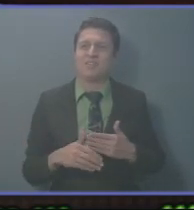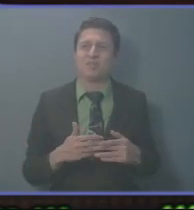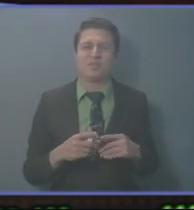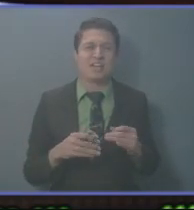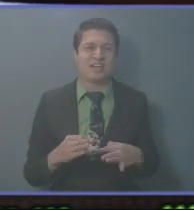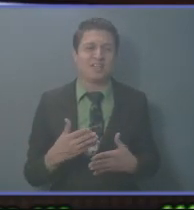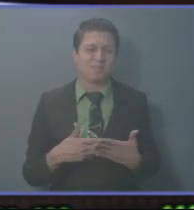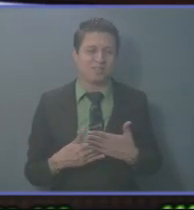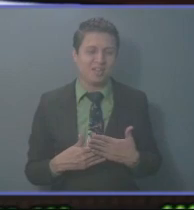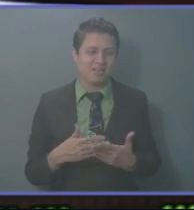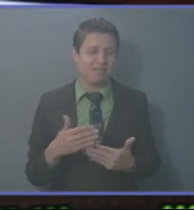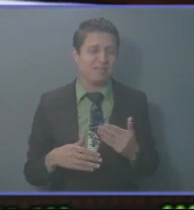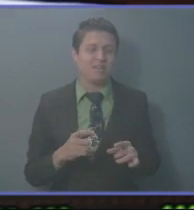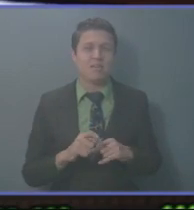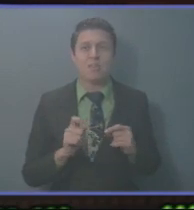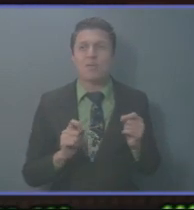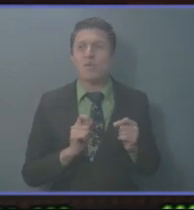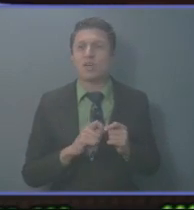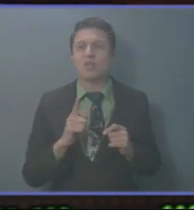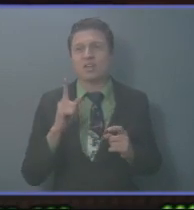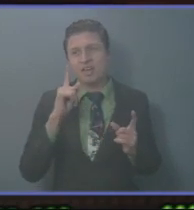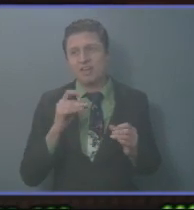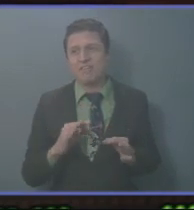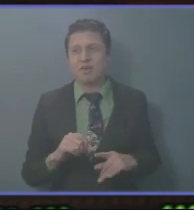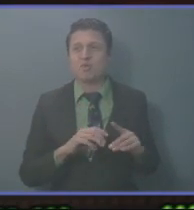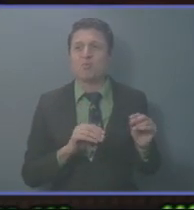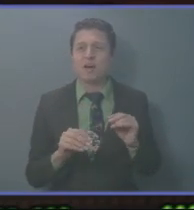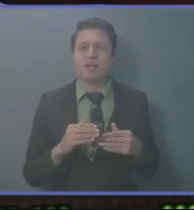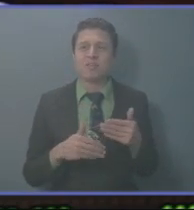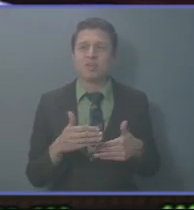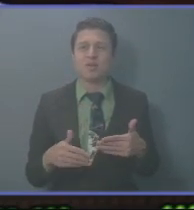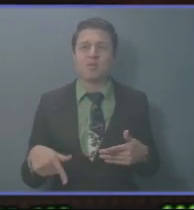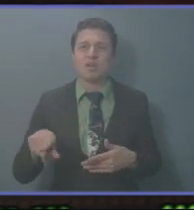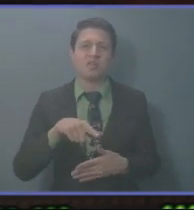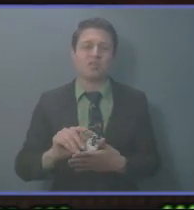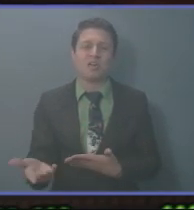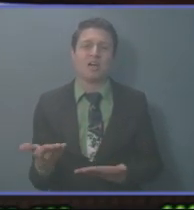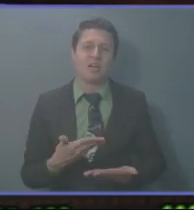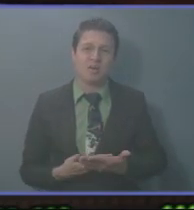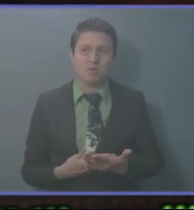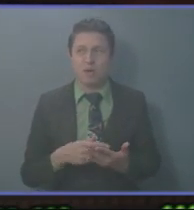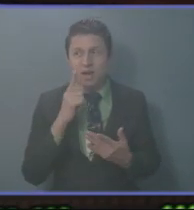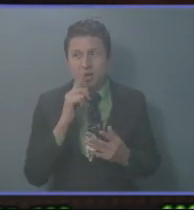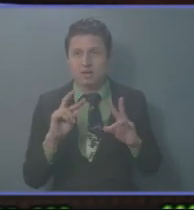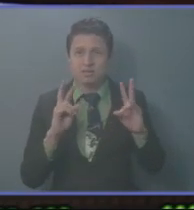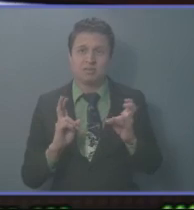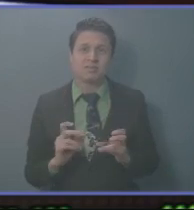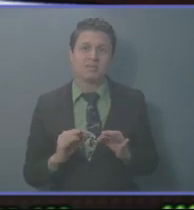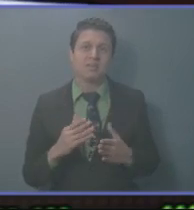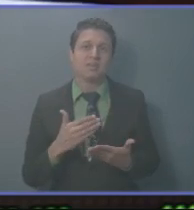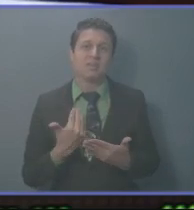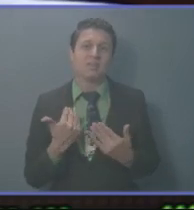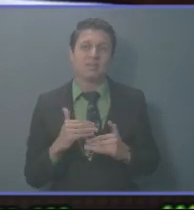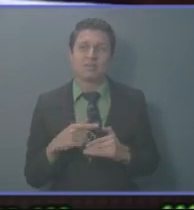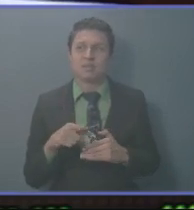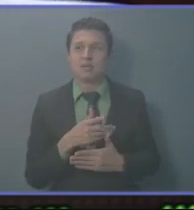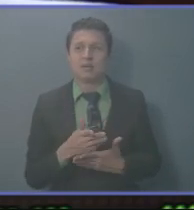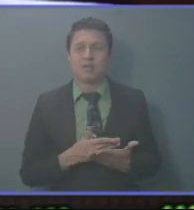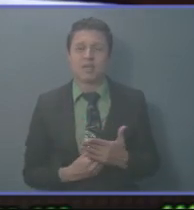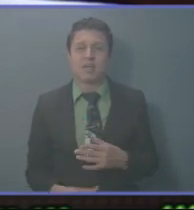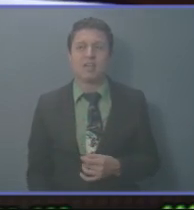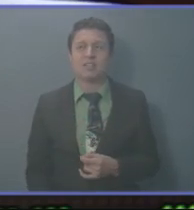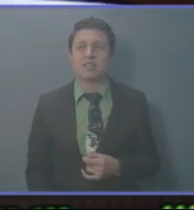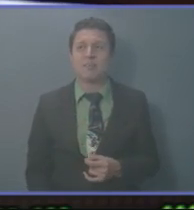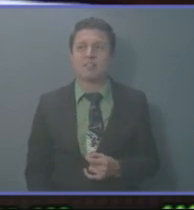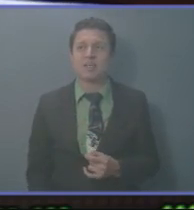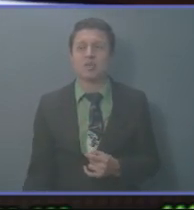de condiciones con la banca comercial tradicional. Además que, como fue expuesto por los funcionarios mencionados, las regulaciones citadas tuvieron